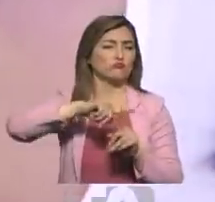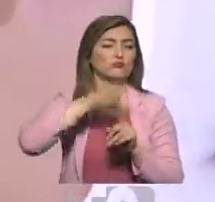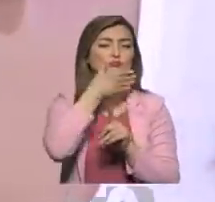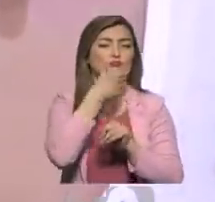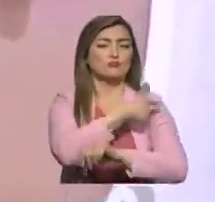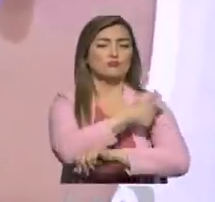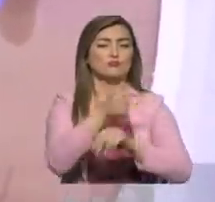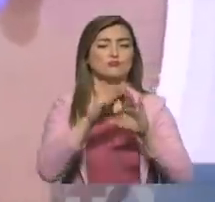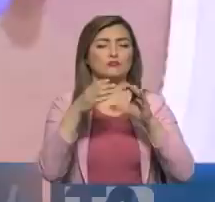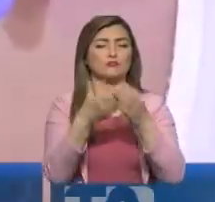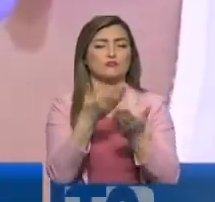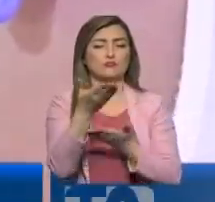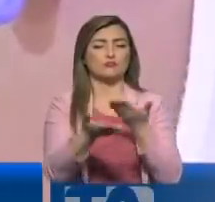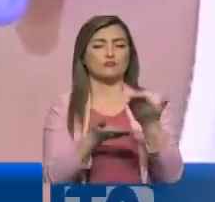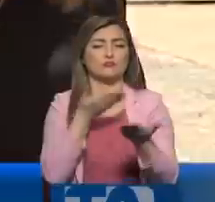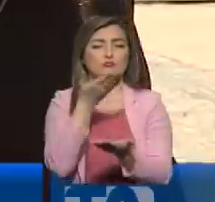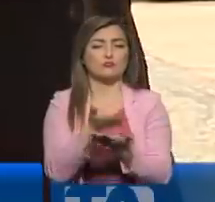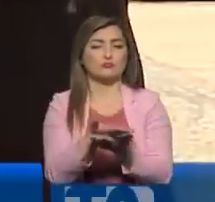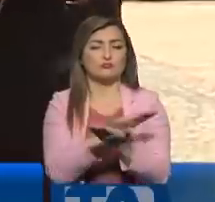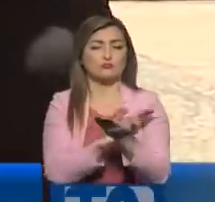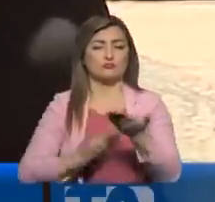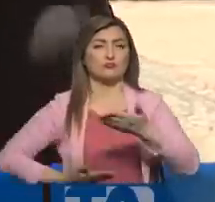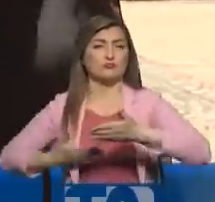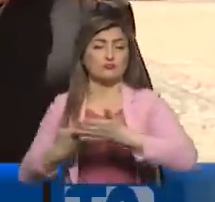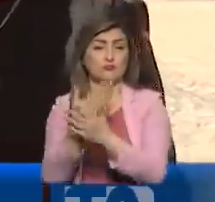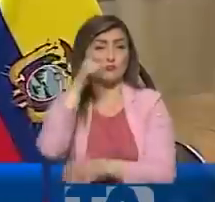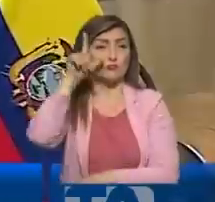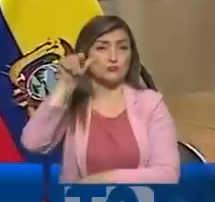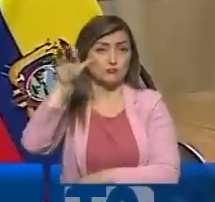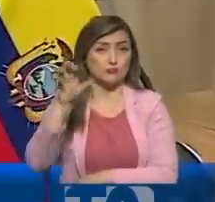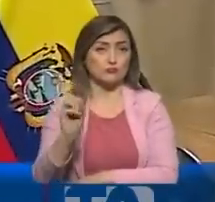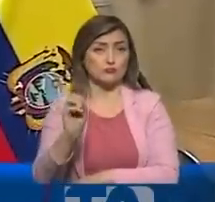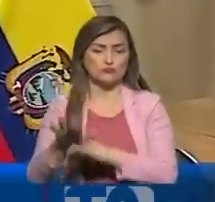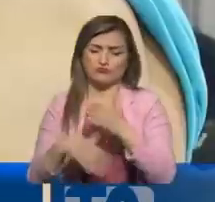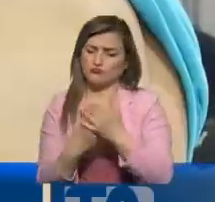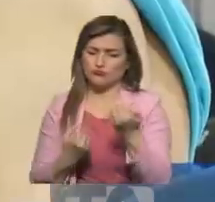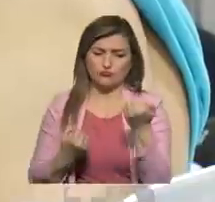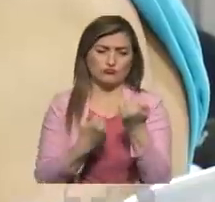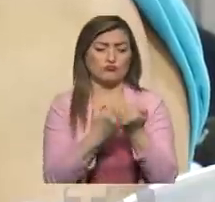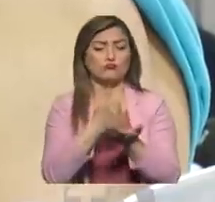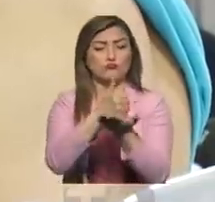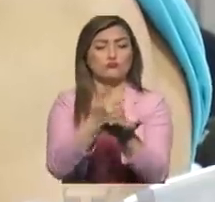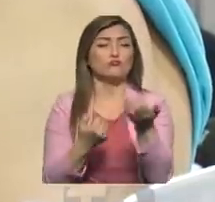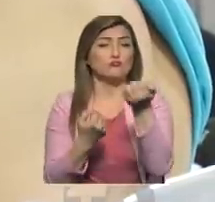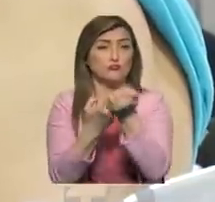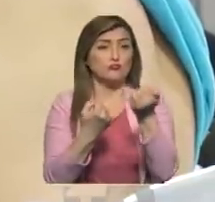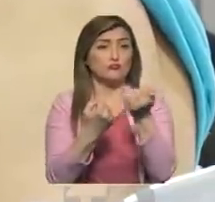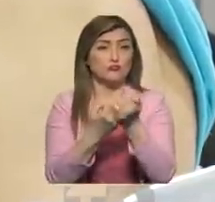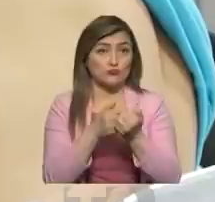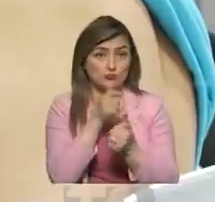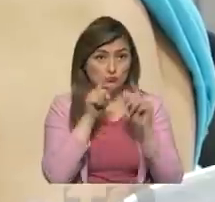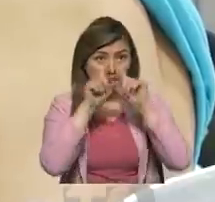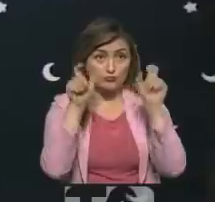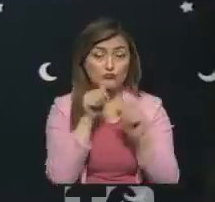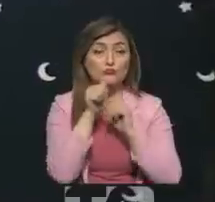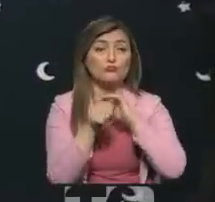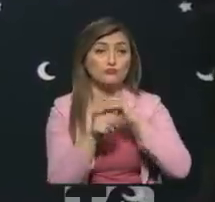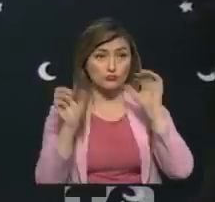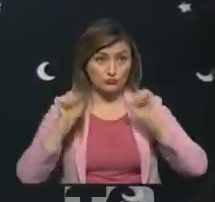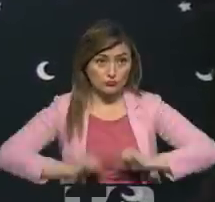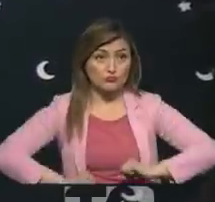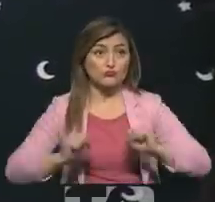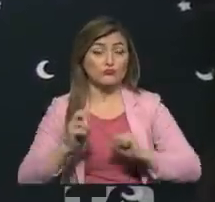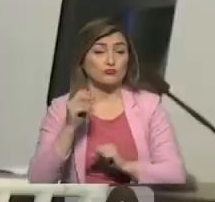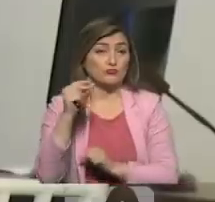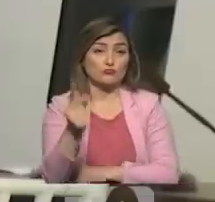vacunación, la Cámara de Comercio propuso al presidente entrante, Guillermo Lasso, todo su contingente. Con el apoyo del sector privado, recuerdan que se puede